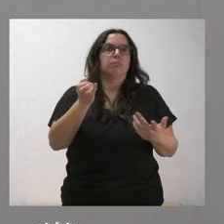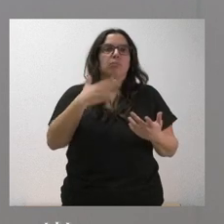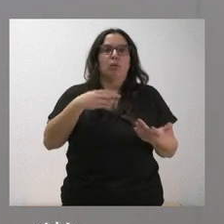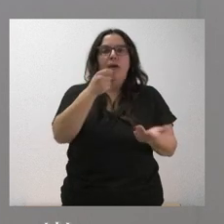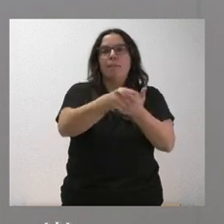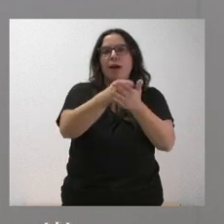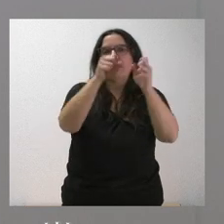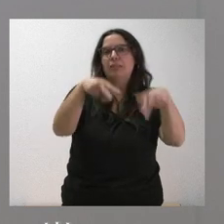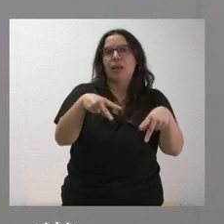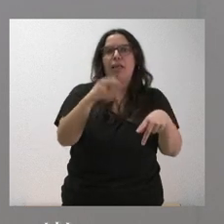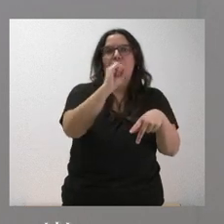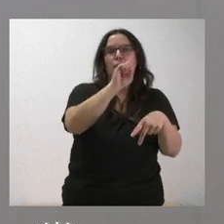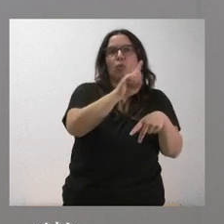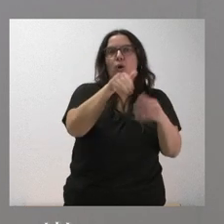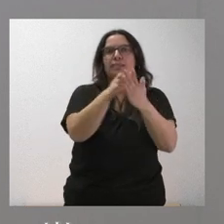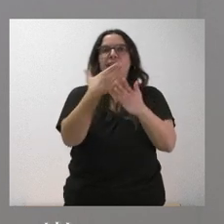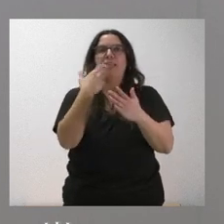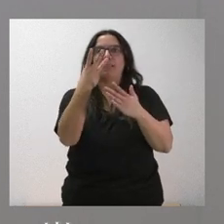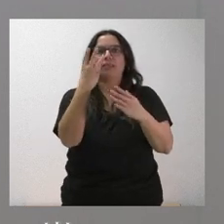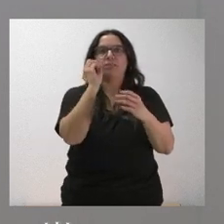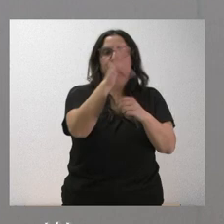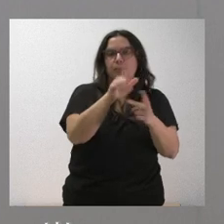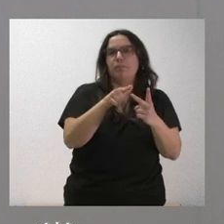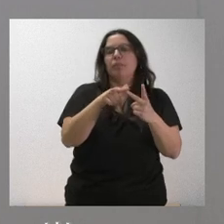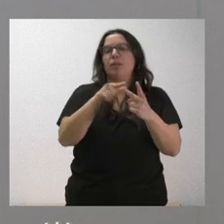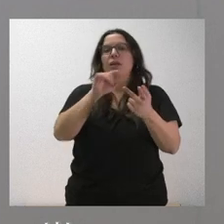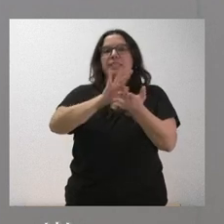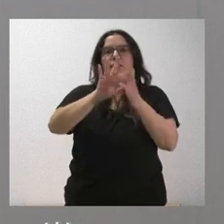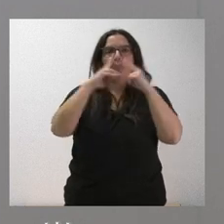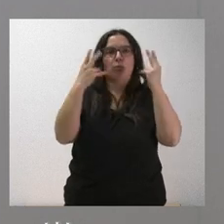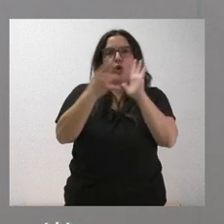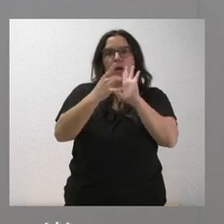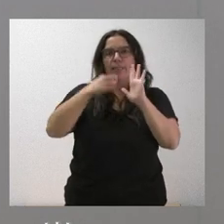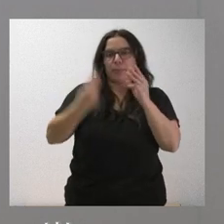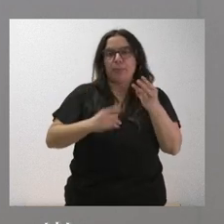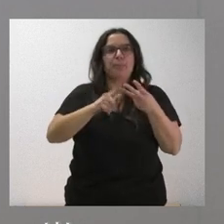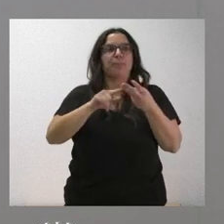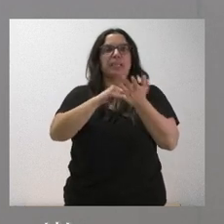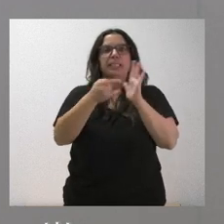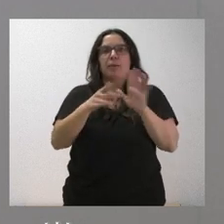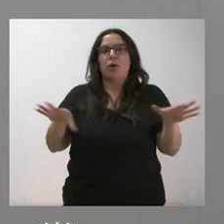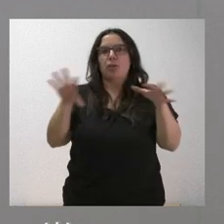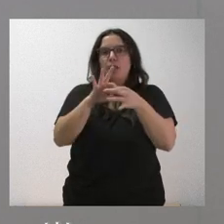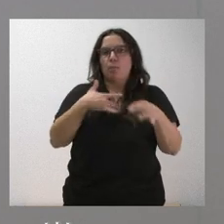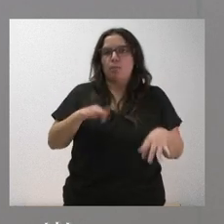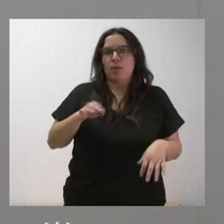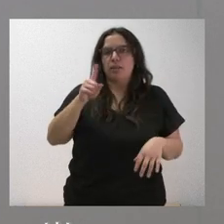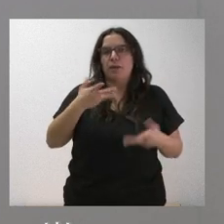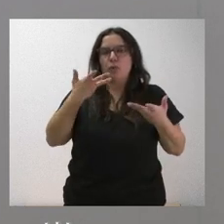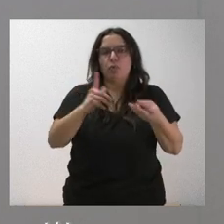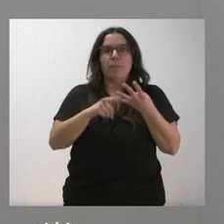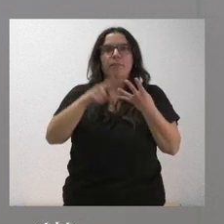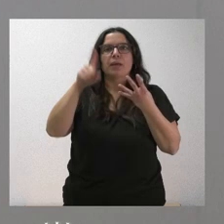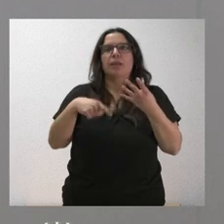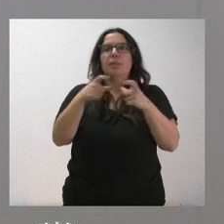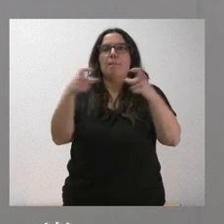no lo tenía pueda tener unos servicios públicos de la máxima calidad pueda tener un sistema de conciliación y pueda tener un Bono